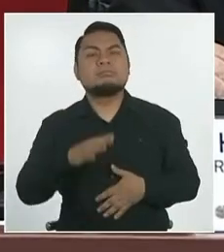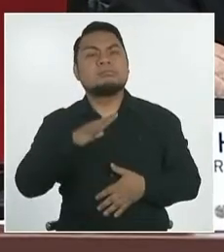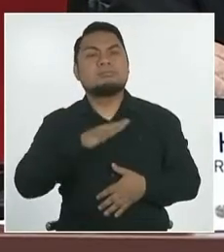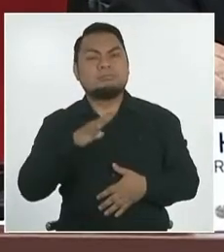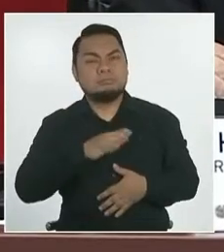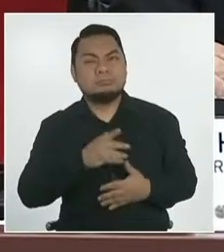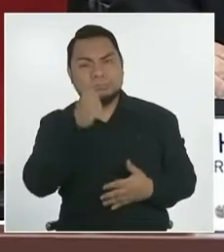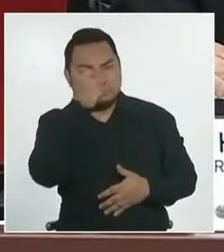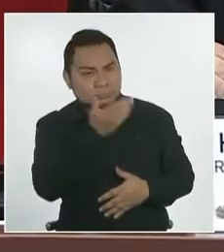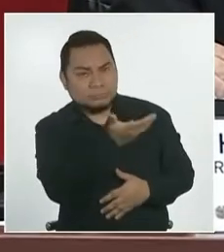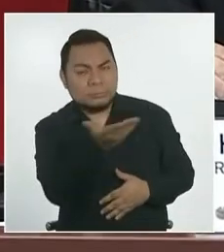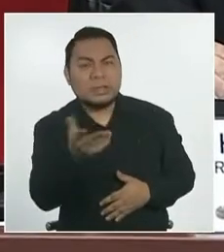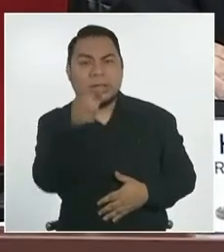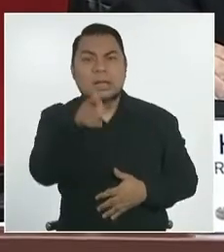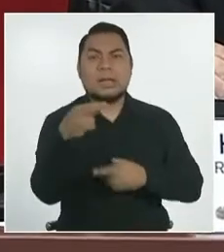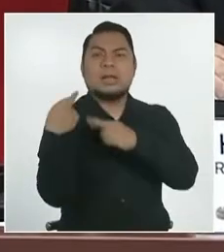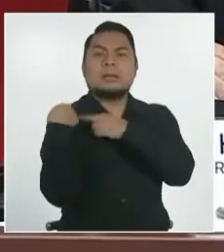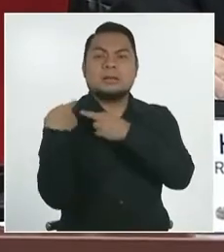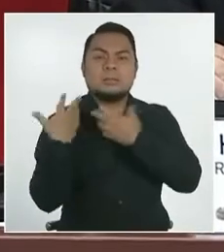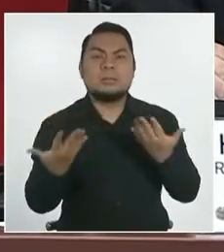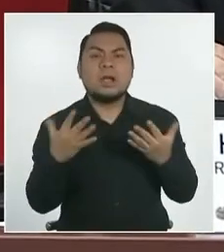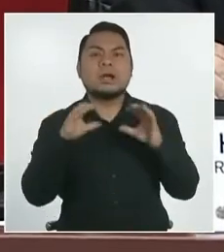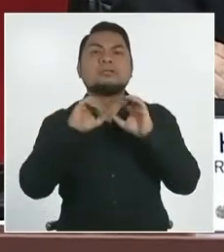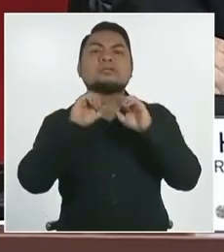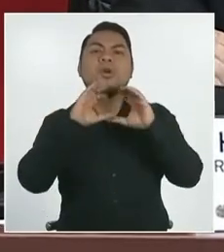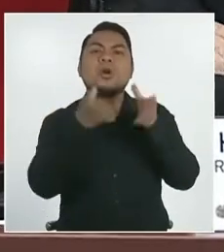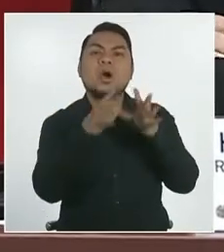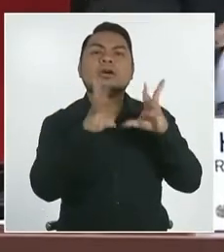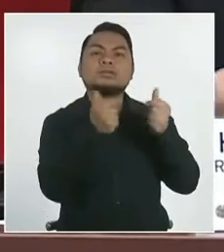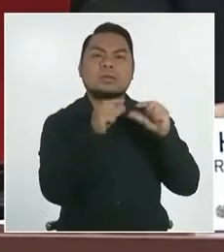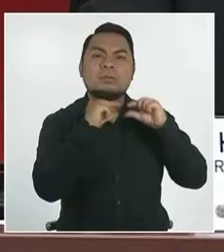estimadas y estimados representantes de la sociedad civil,